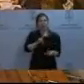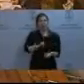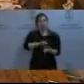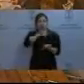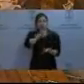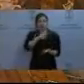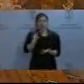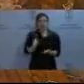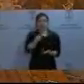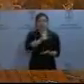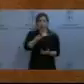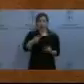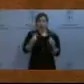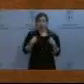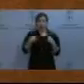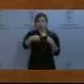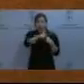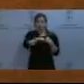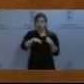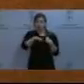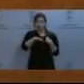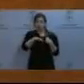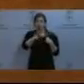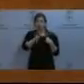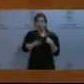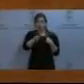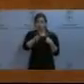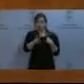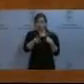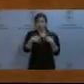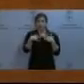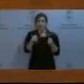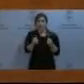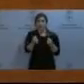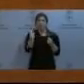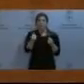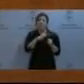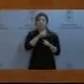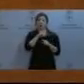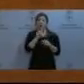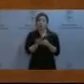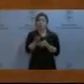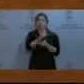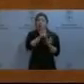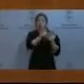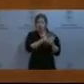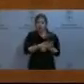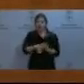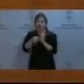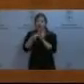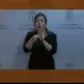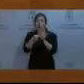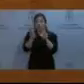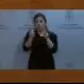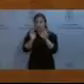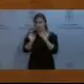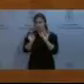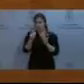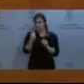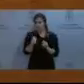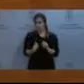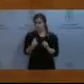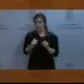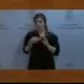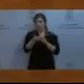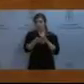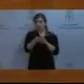del área sanitaria 2, no es menos cierto que esta moción está íntimamente relacionada con ese asunto. Y eso